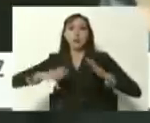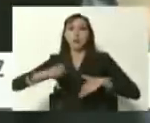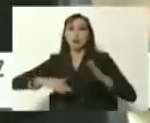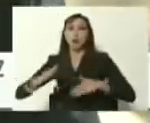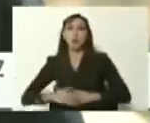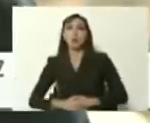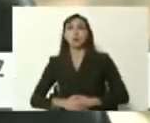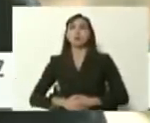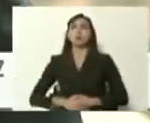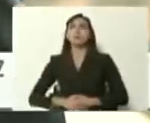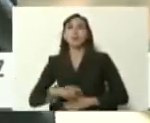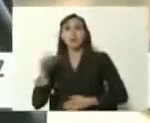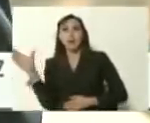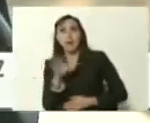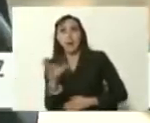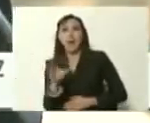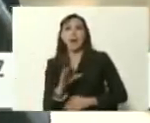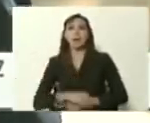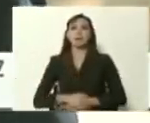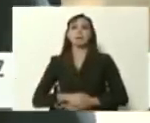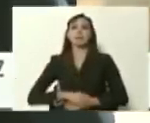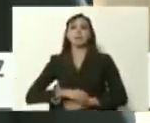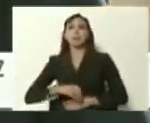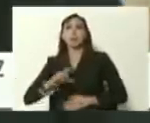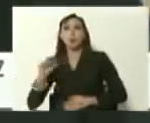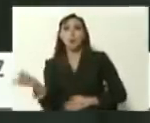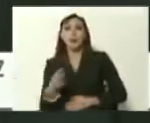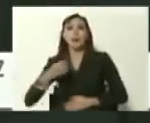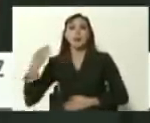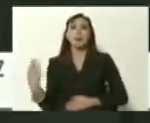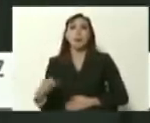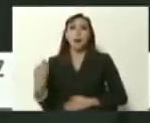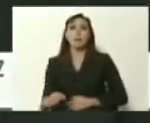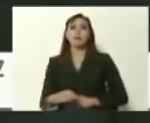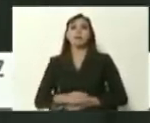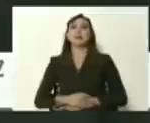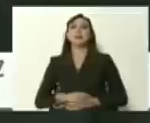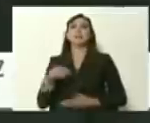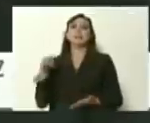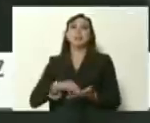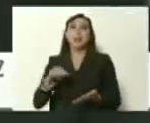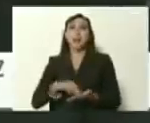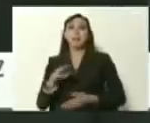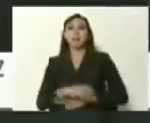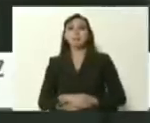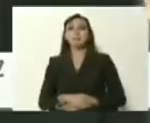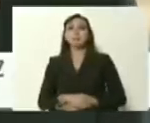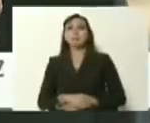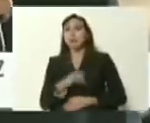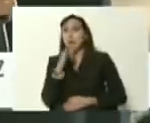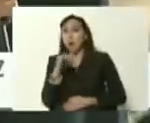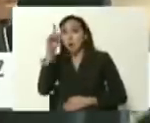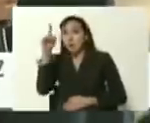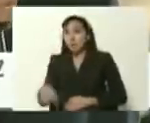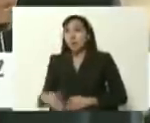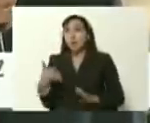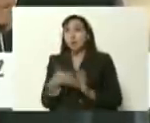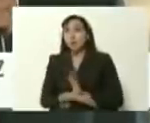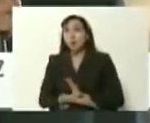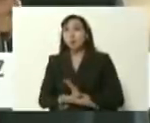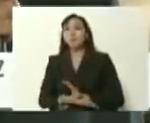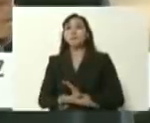área metropolitana, o Arenas Guatire, Altos Mirandinos. Y hago mención de eso también para despojarme, mis amados